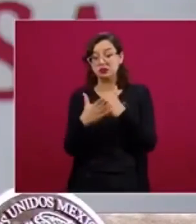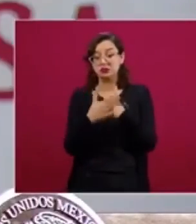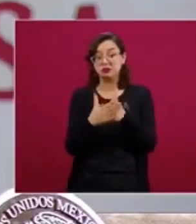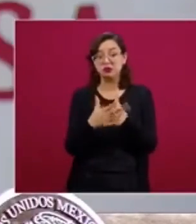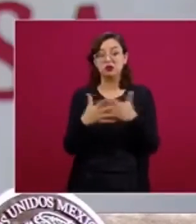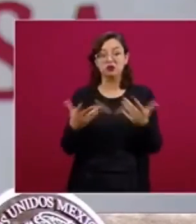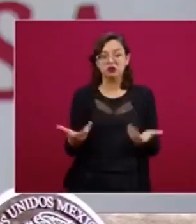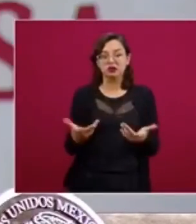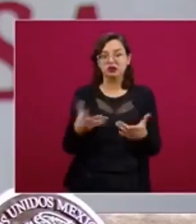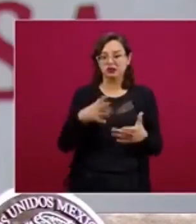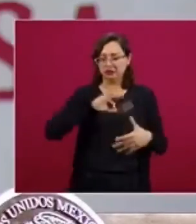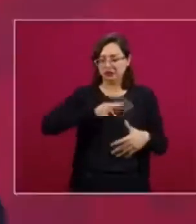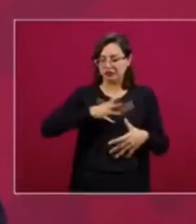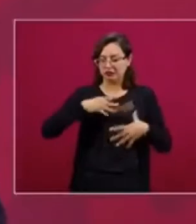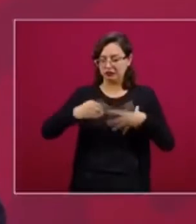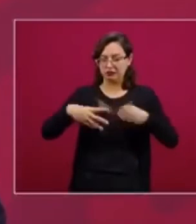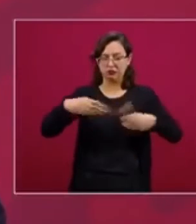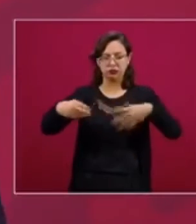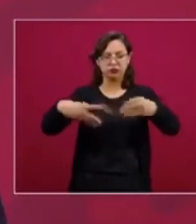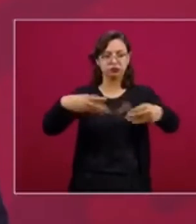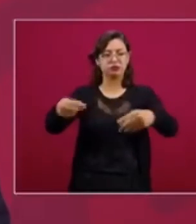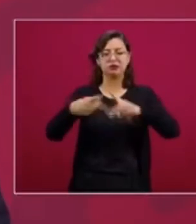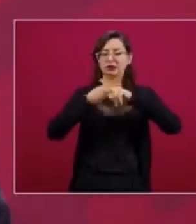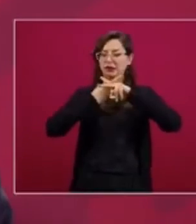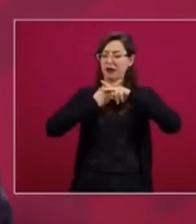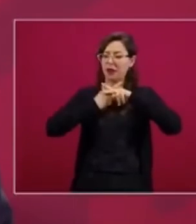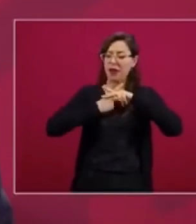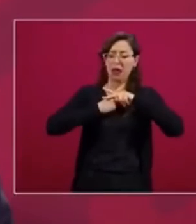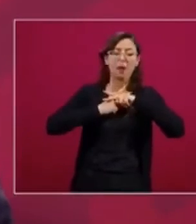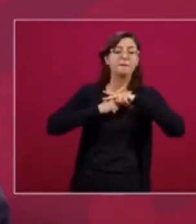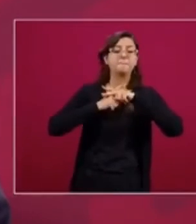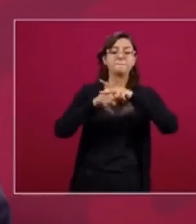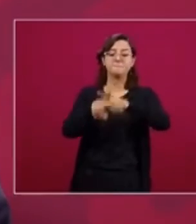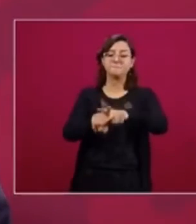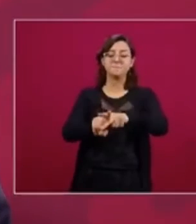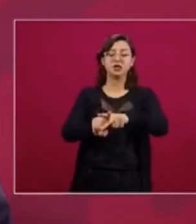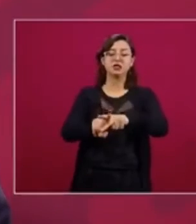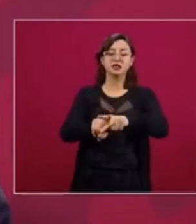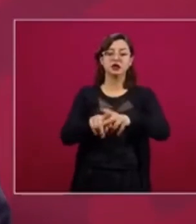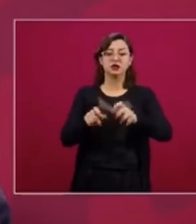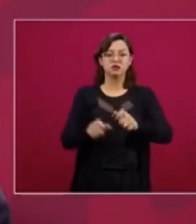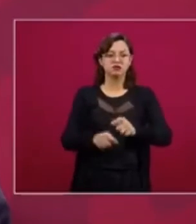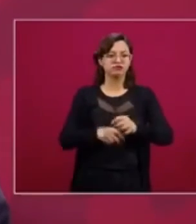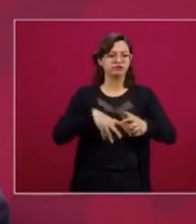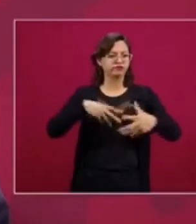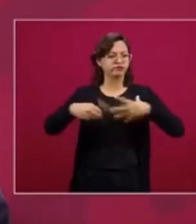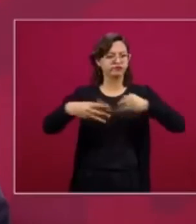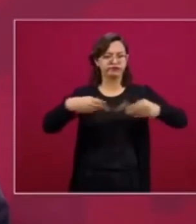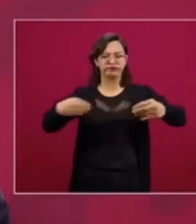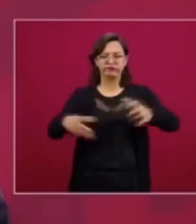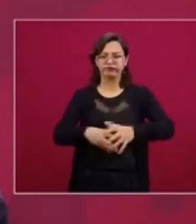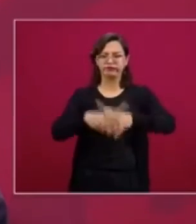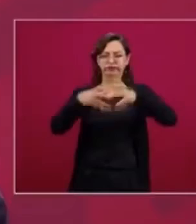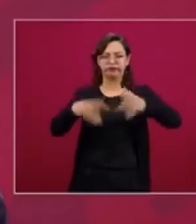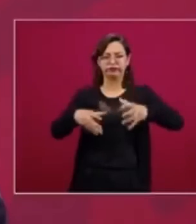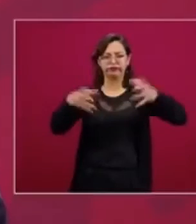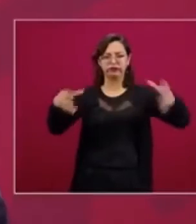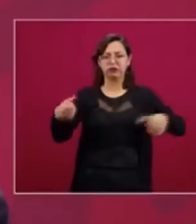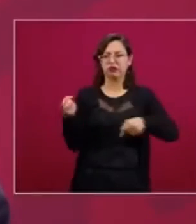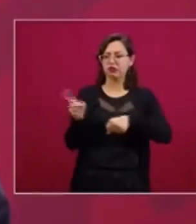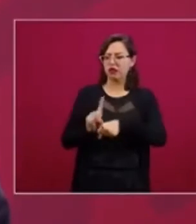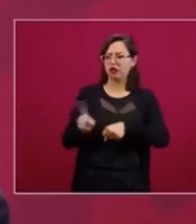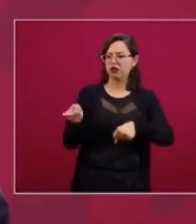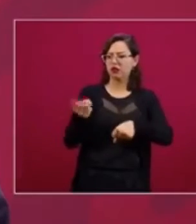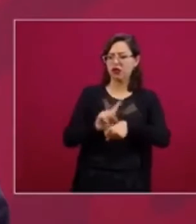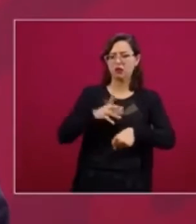se lleva al cabo de la vida, pero en este momento el que alguien te diga estás enfermo, el estar enfermo